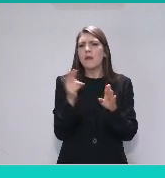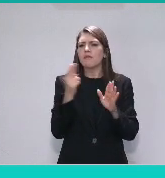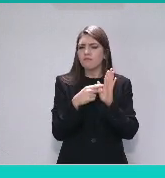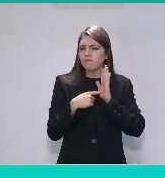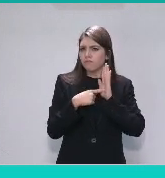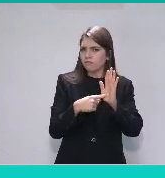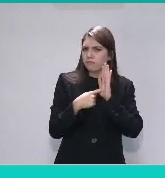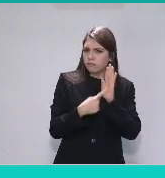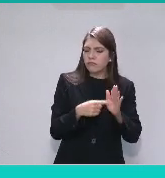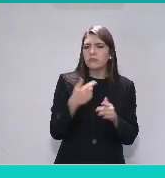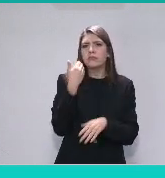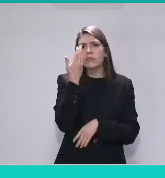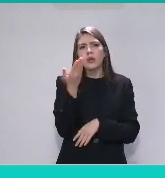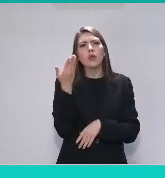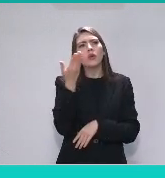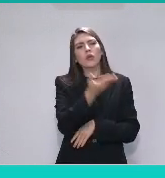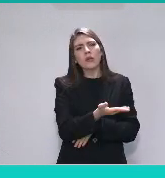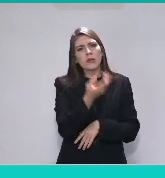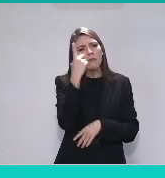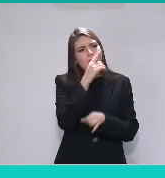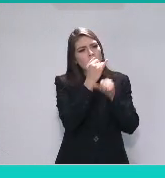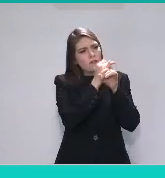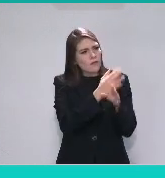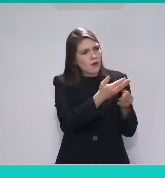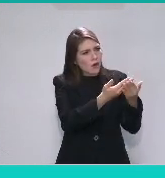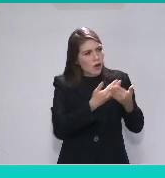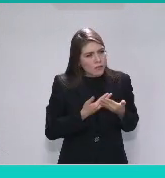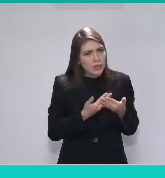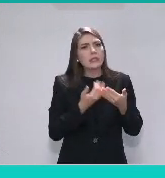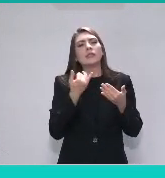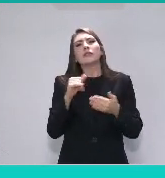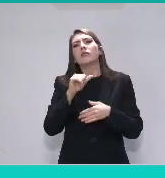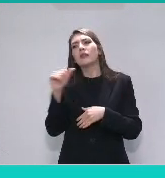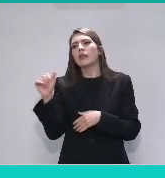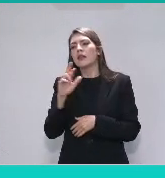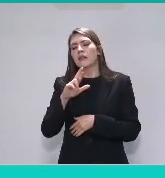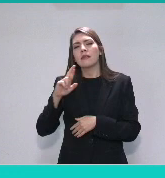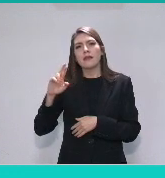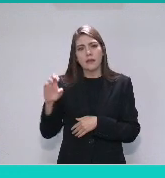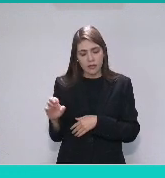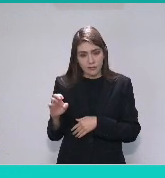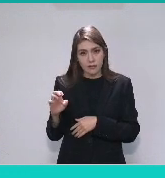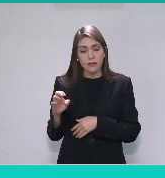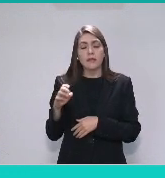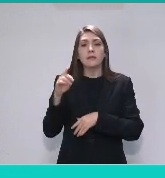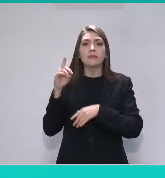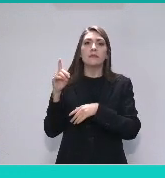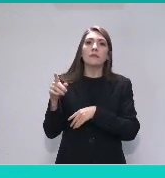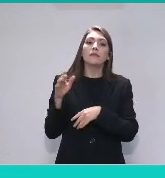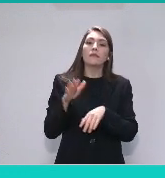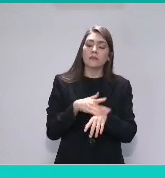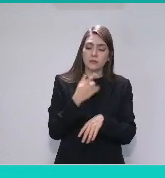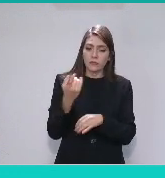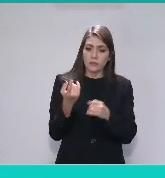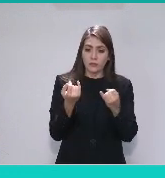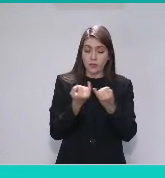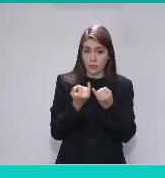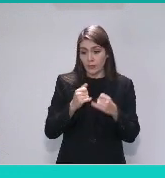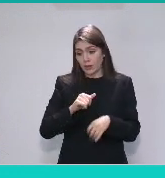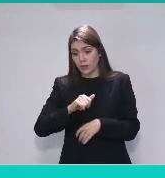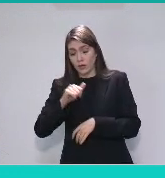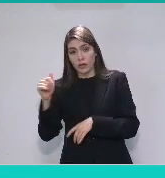solicitudes de acceso a la información previas y recursos de revisión sustanciados por otro lado